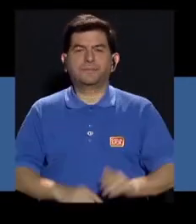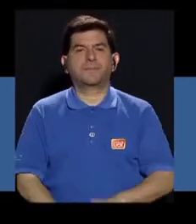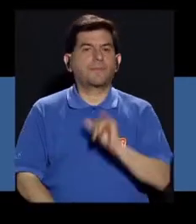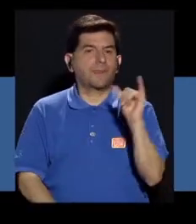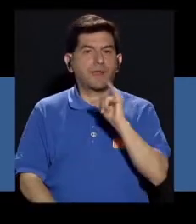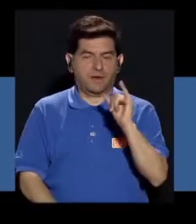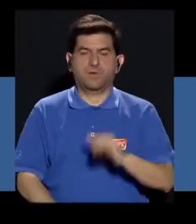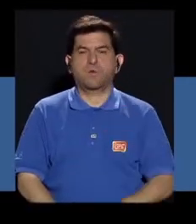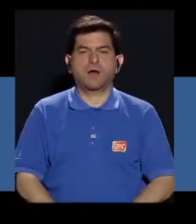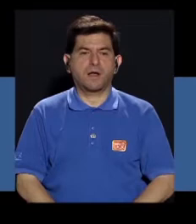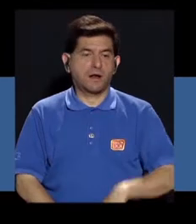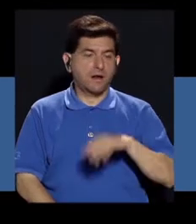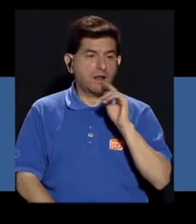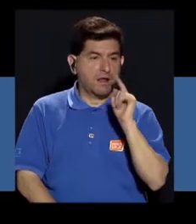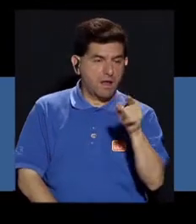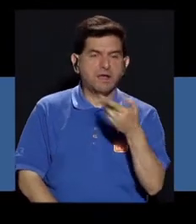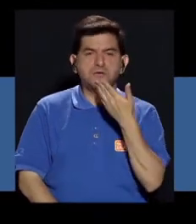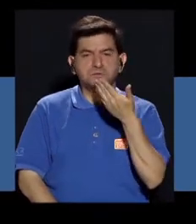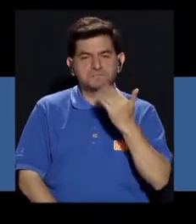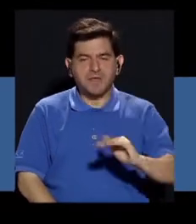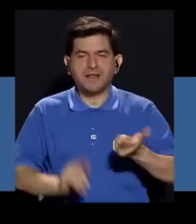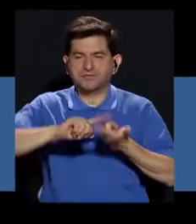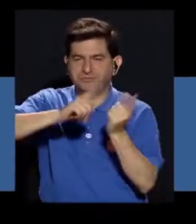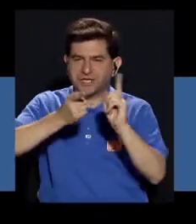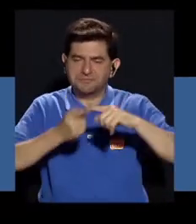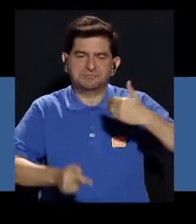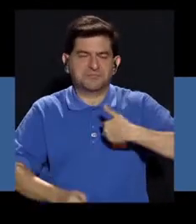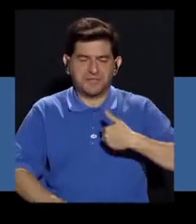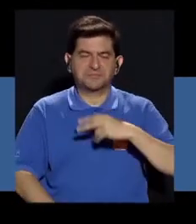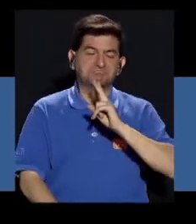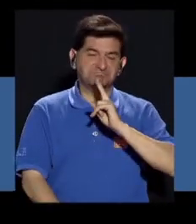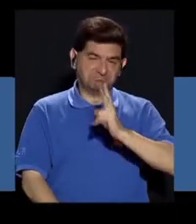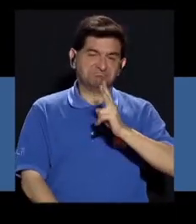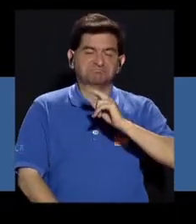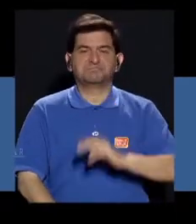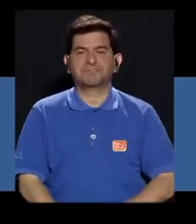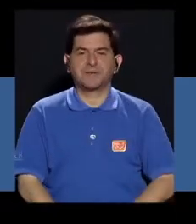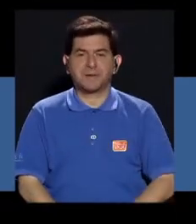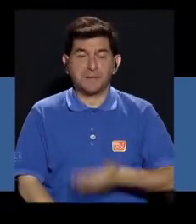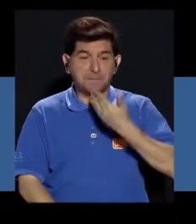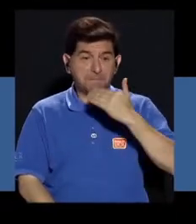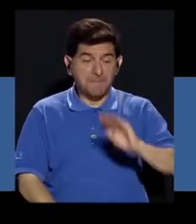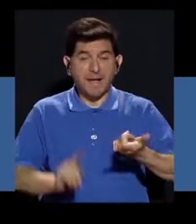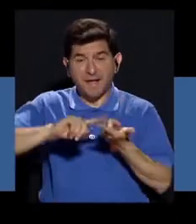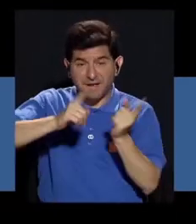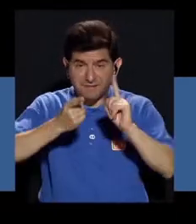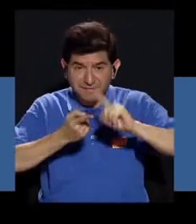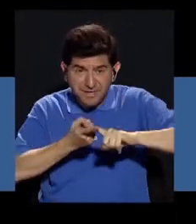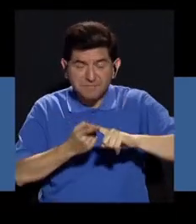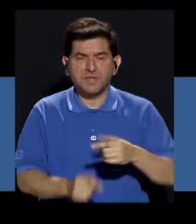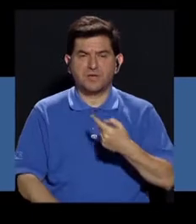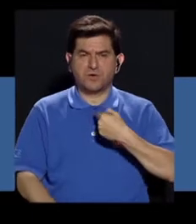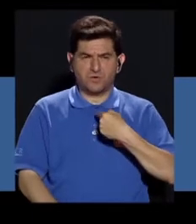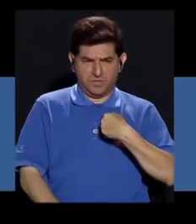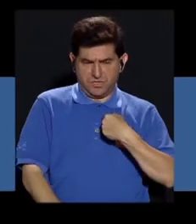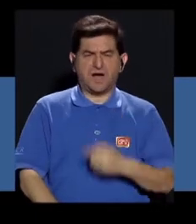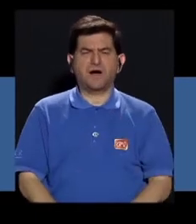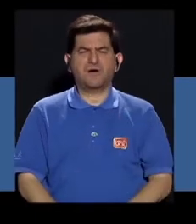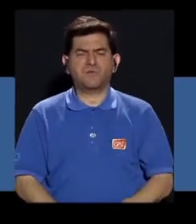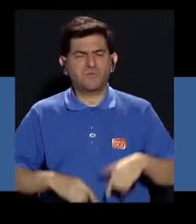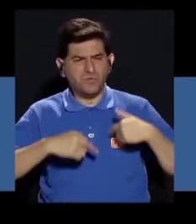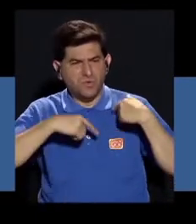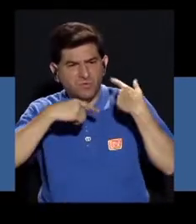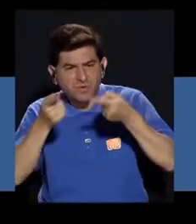porque tienen malas amistades, la verdad es que sí, porque las malas amistades es lo que lo lleva a uno más que todo a